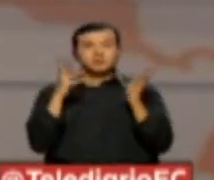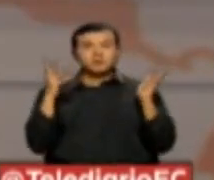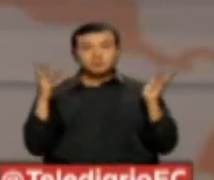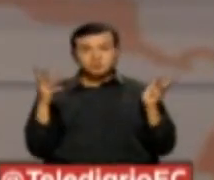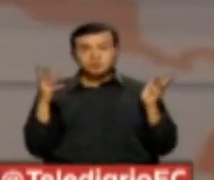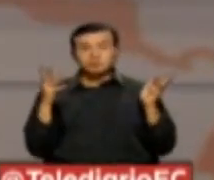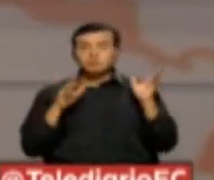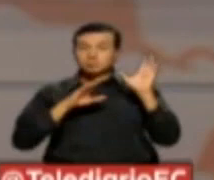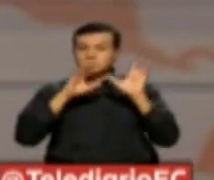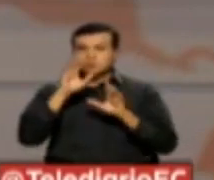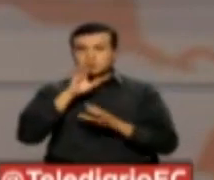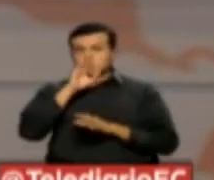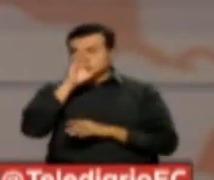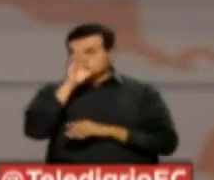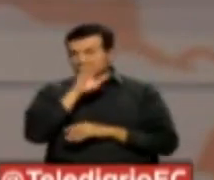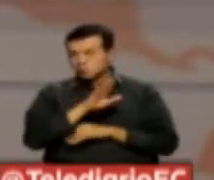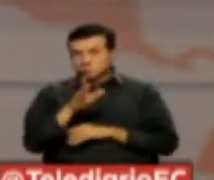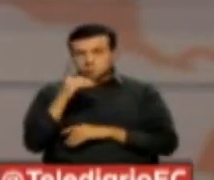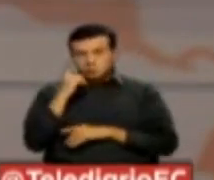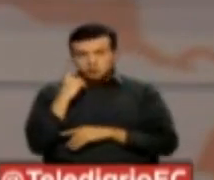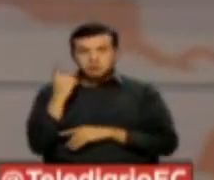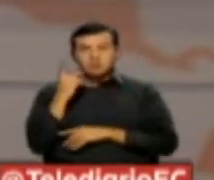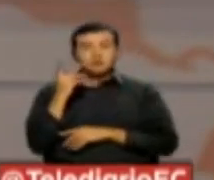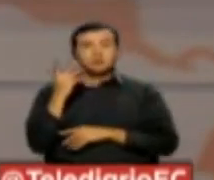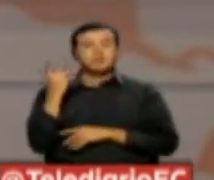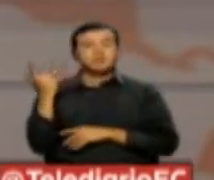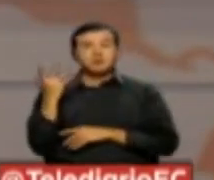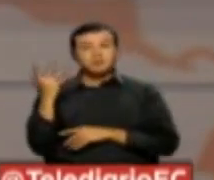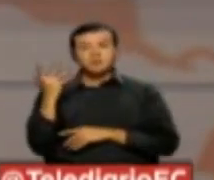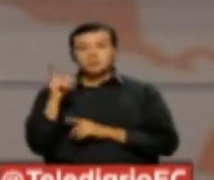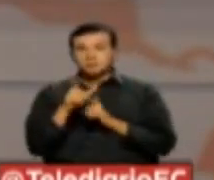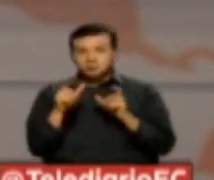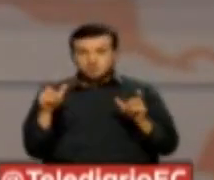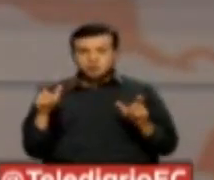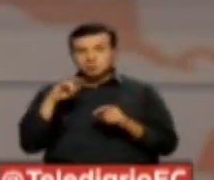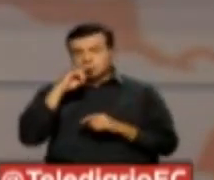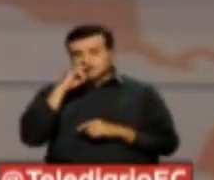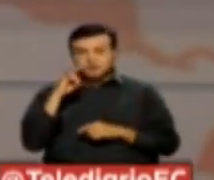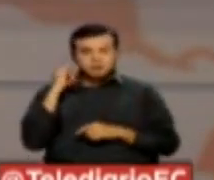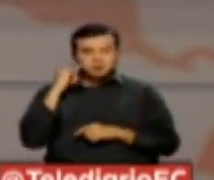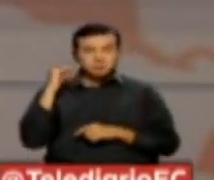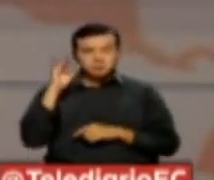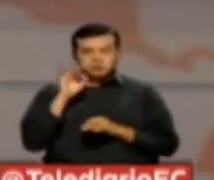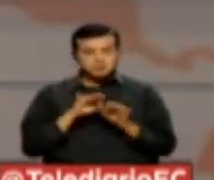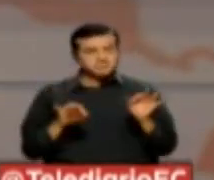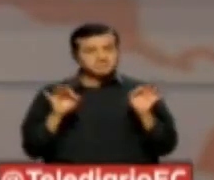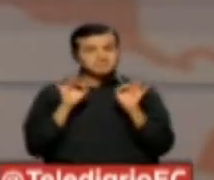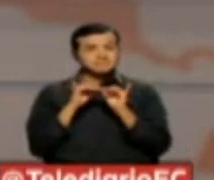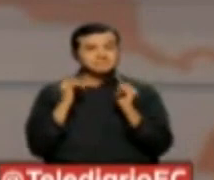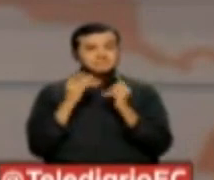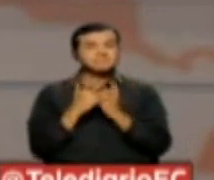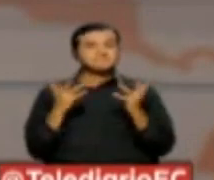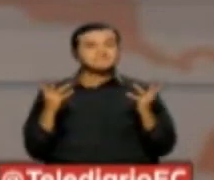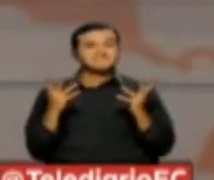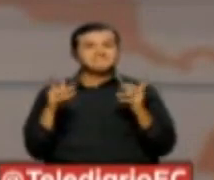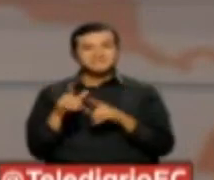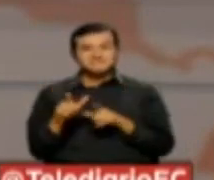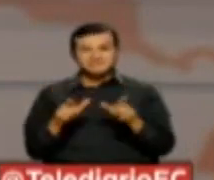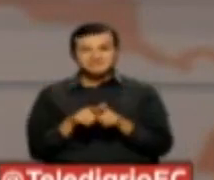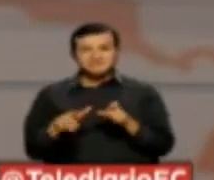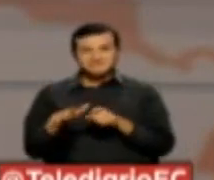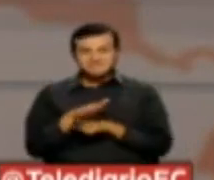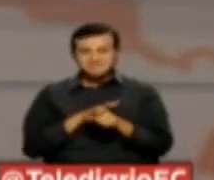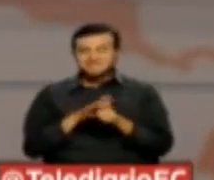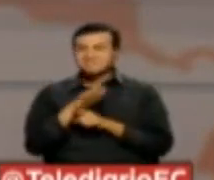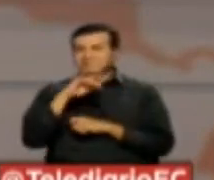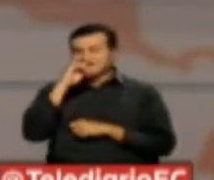tienen que ser museos vivos e interactivos tienen que estar la gente los niños especialmente ahora tenemos un lugar para los